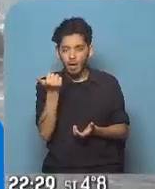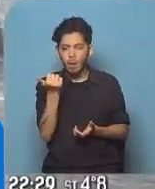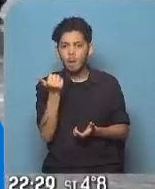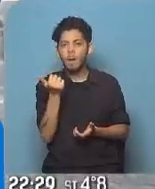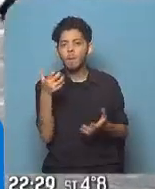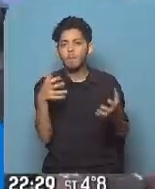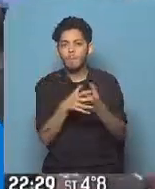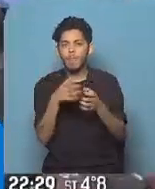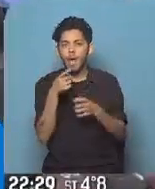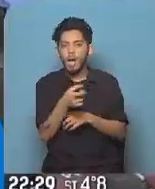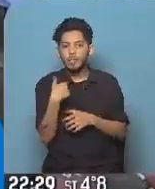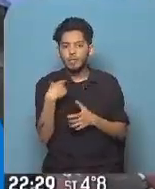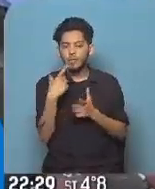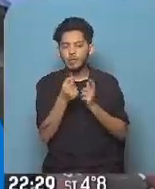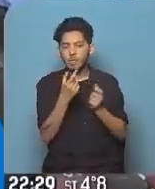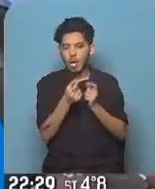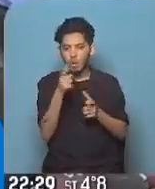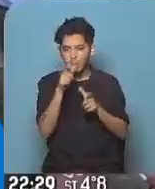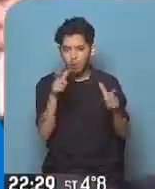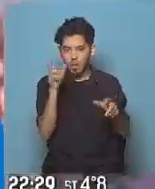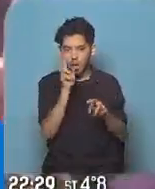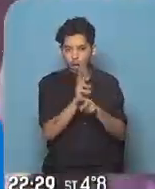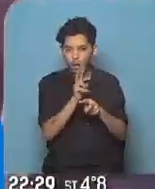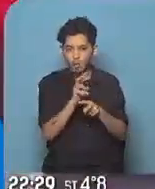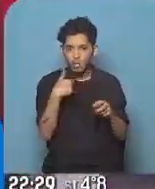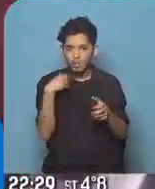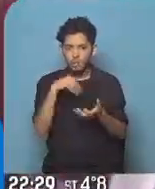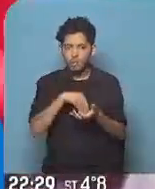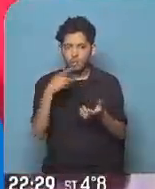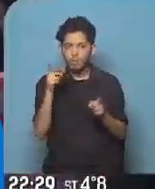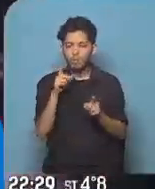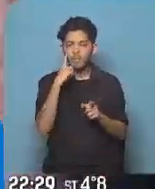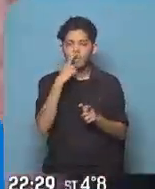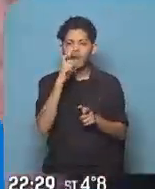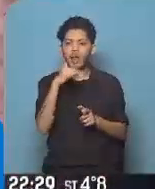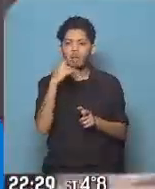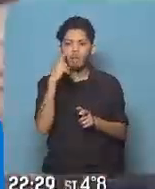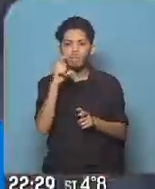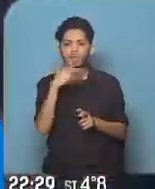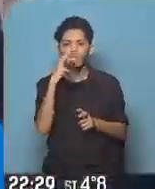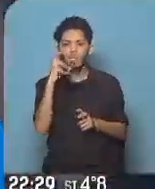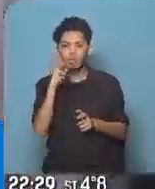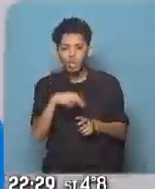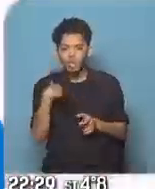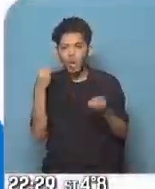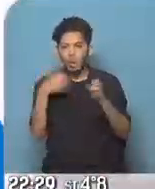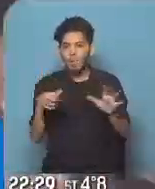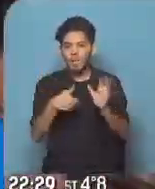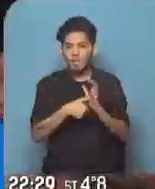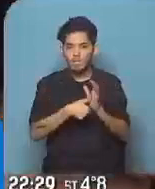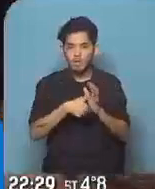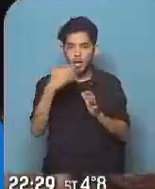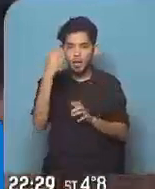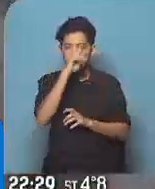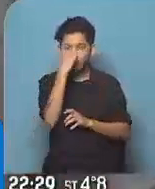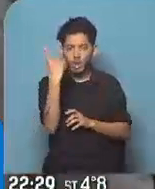antirrefugiados agrandaron su electorado, agitando el fantasma de la islamización y la pérdida de identidad nacional.